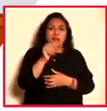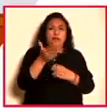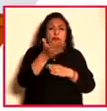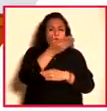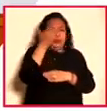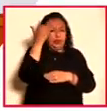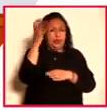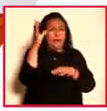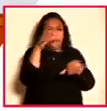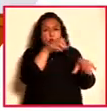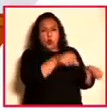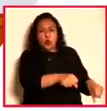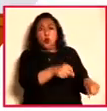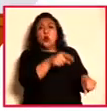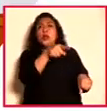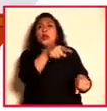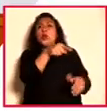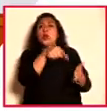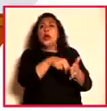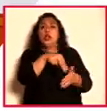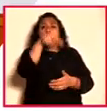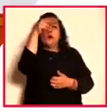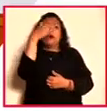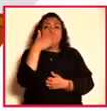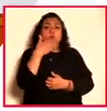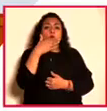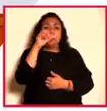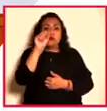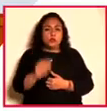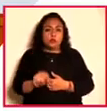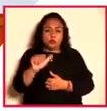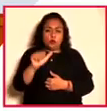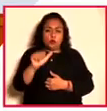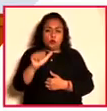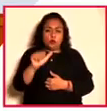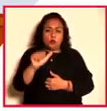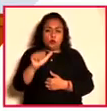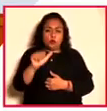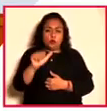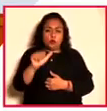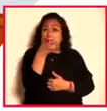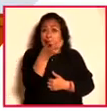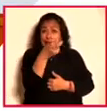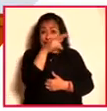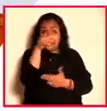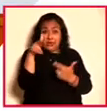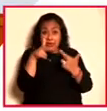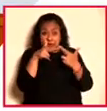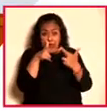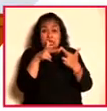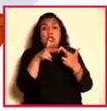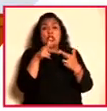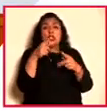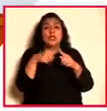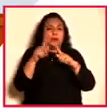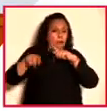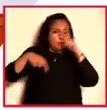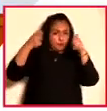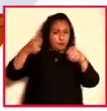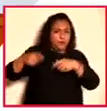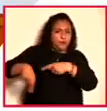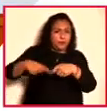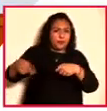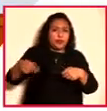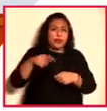colonia abarcó el norte de Sonora y el sur de Arizona. Esta región fue explorada por el misionero jesuita Eusebio Francisco